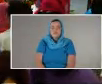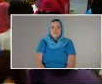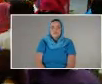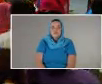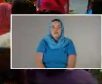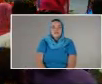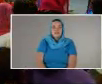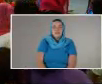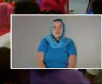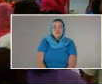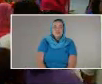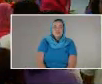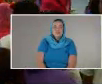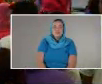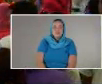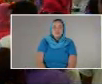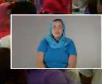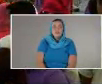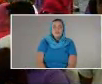Pasen, hermanos, vamos a orar